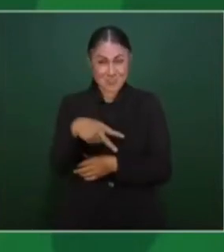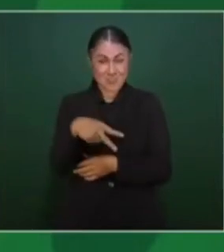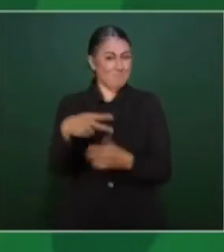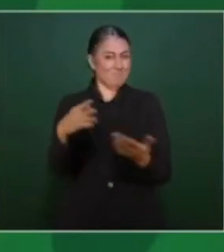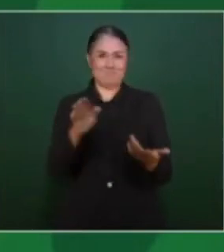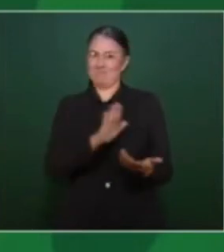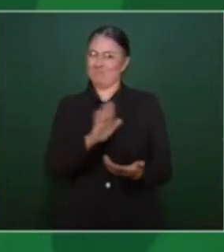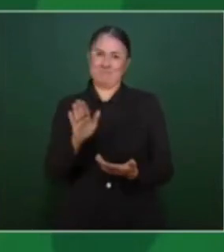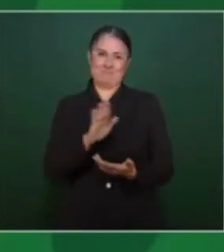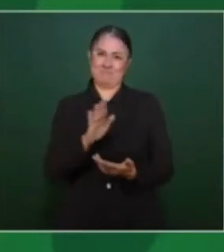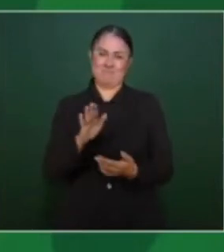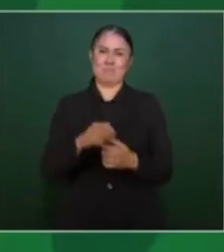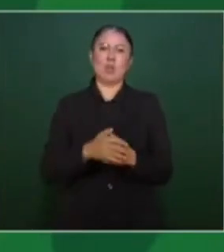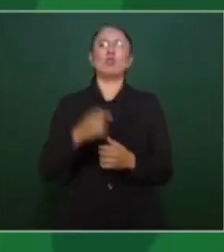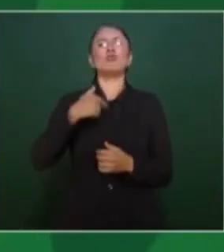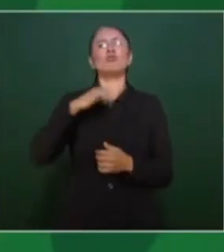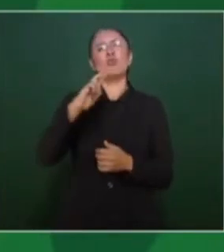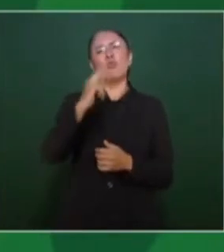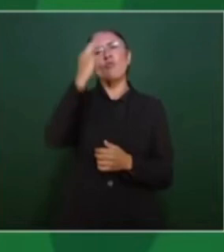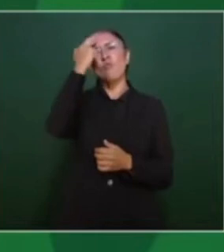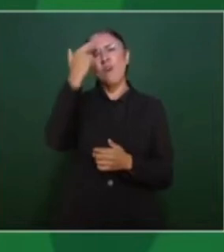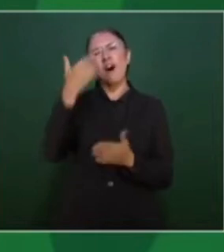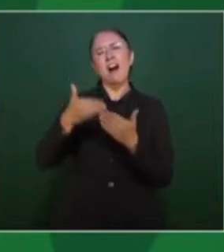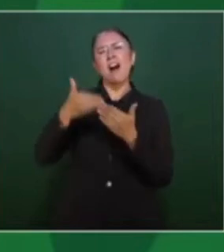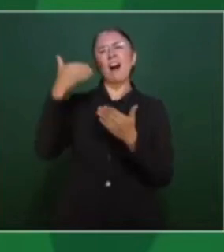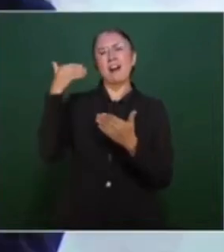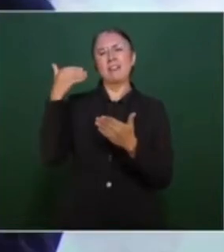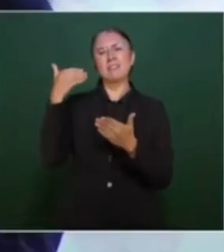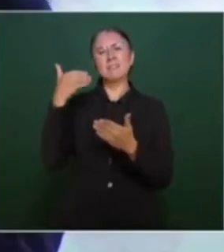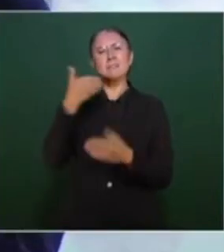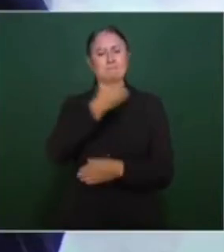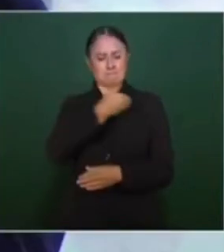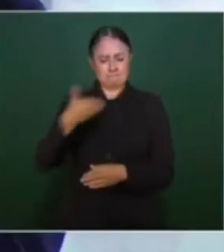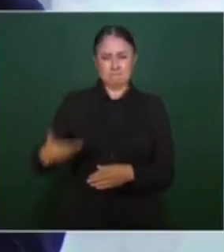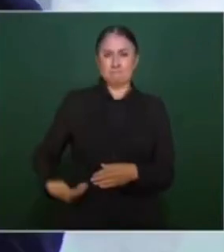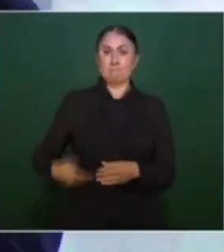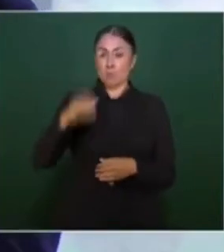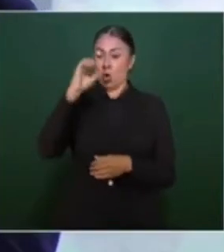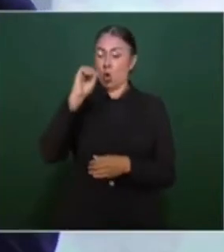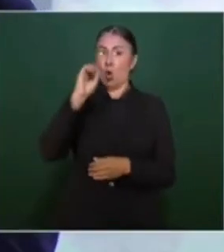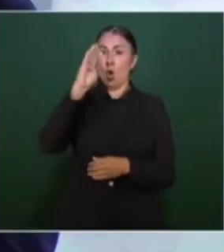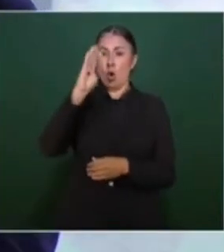Yo recuerdo que el presidente Obama quiso